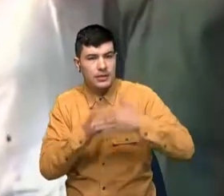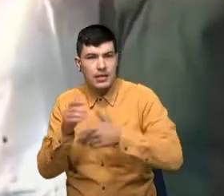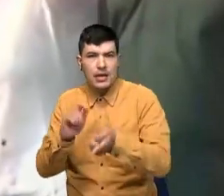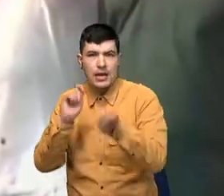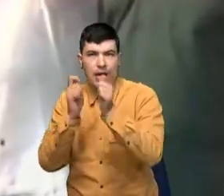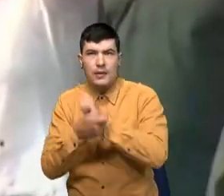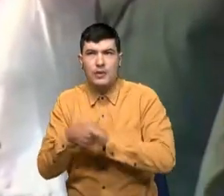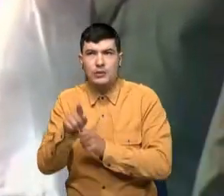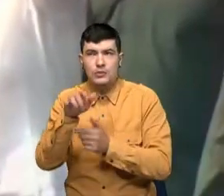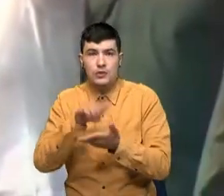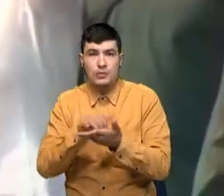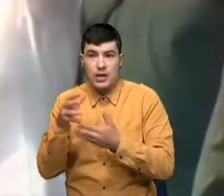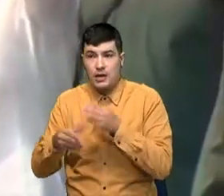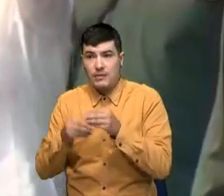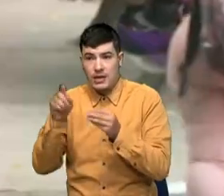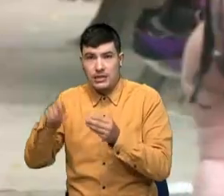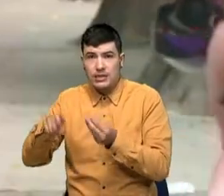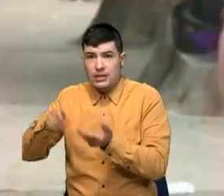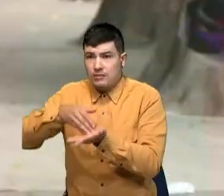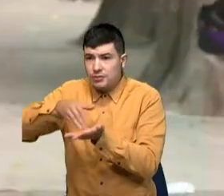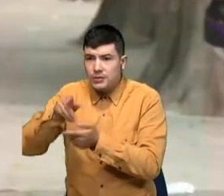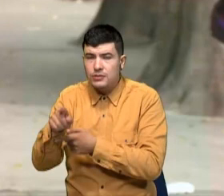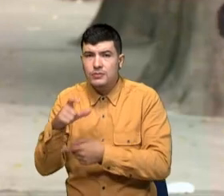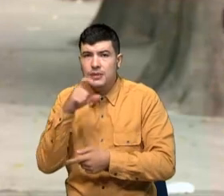los esfuerzos para expulsar a Maduro de su cargo.